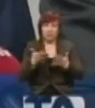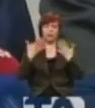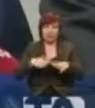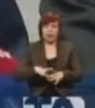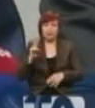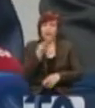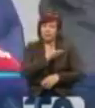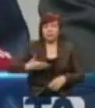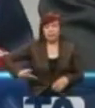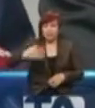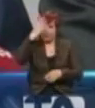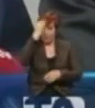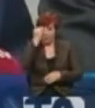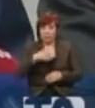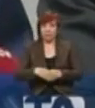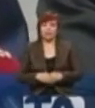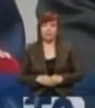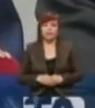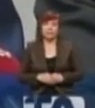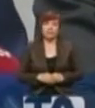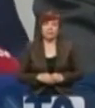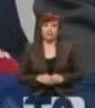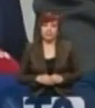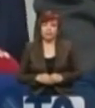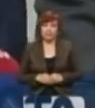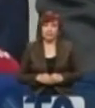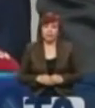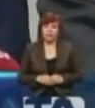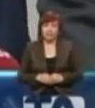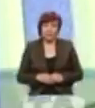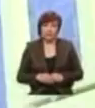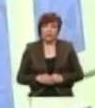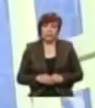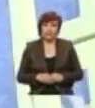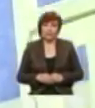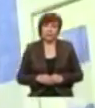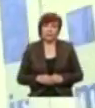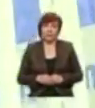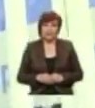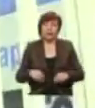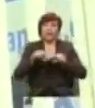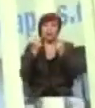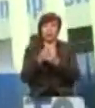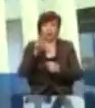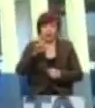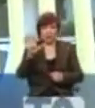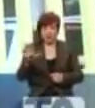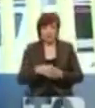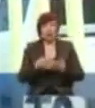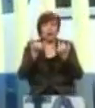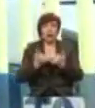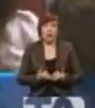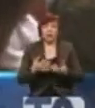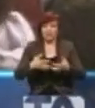de Jorge Glass a la vicepresidencia de la República. Alianza País, que tiene fracturas internas por